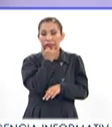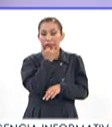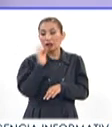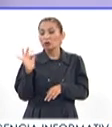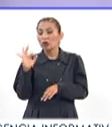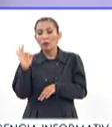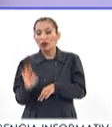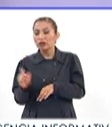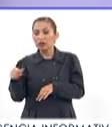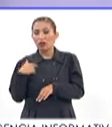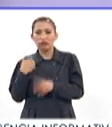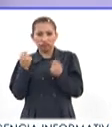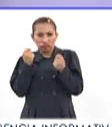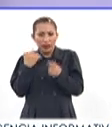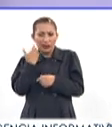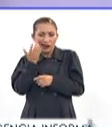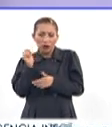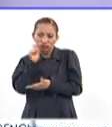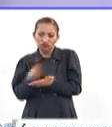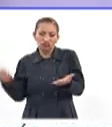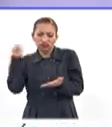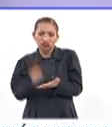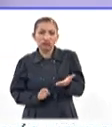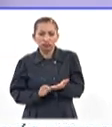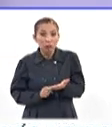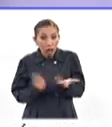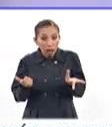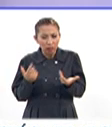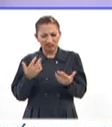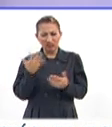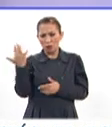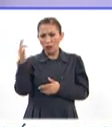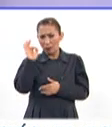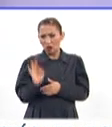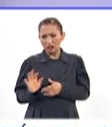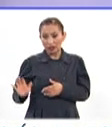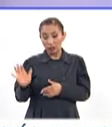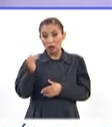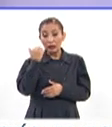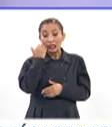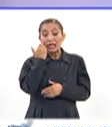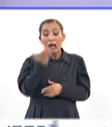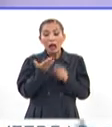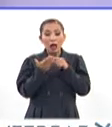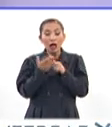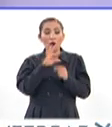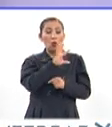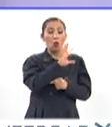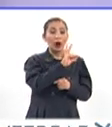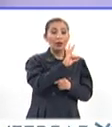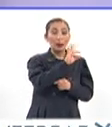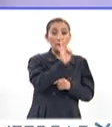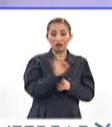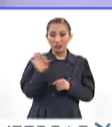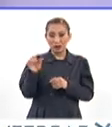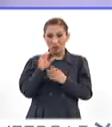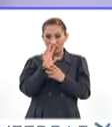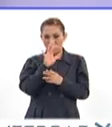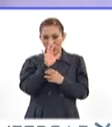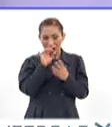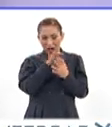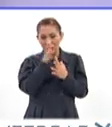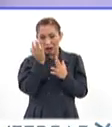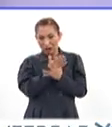y un 50% que fue intencional. Curiosamente, el 50% intencional, el 40% de este 50%, digamos,